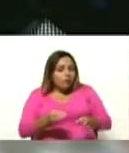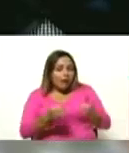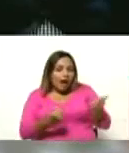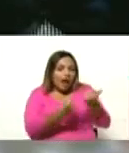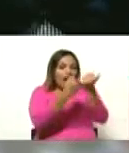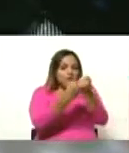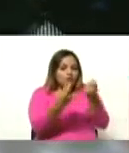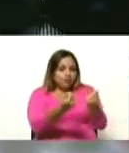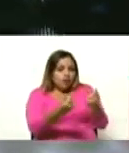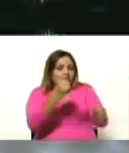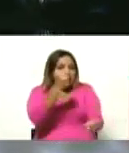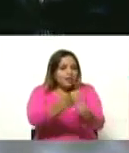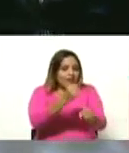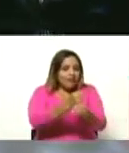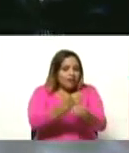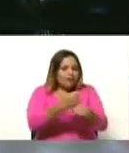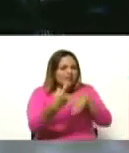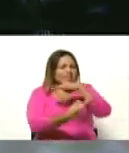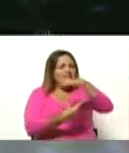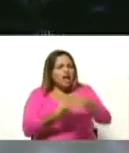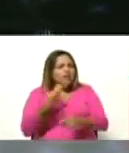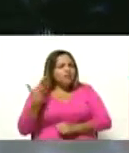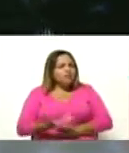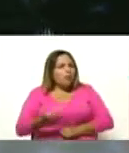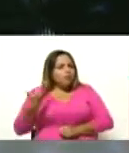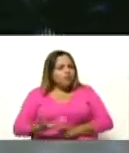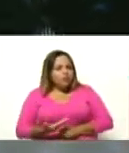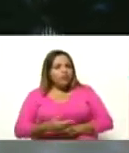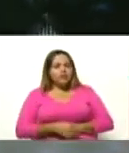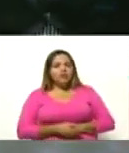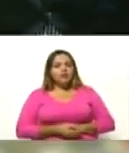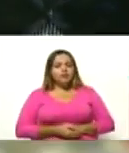y empleo. Y un dato significativo